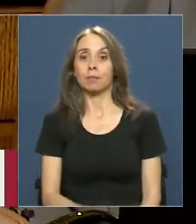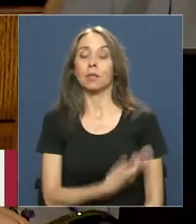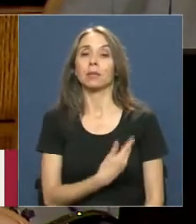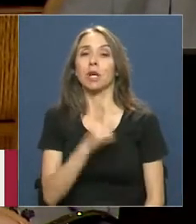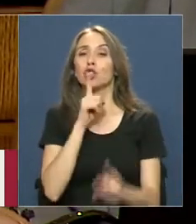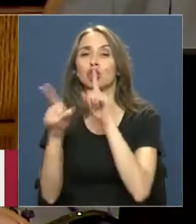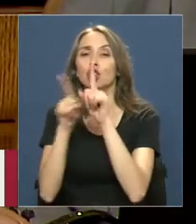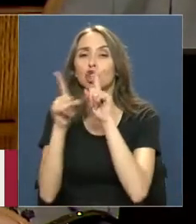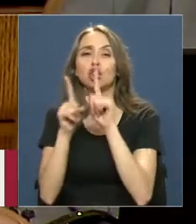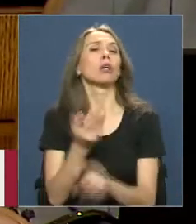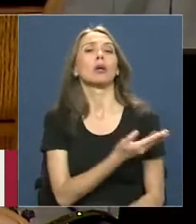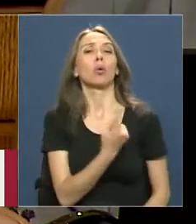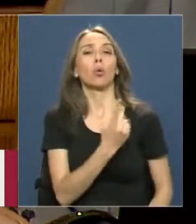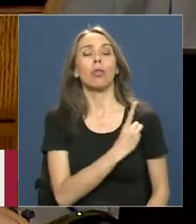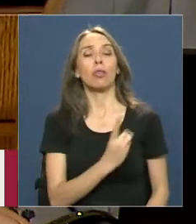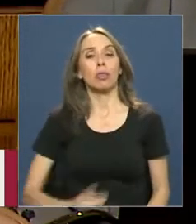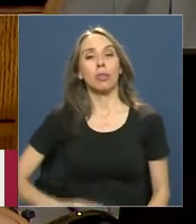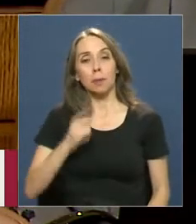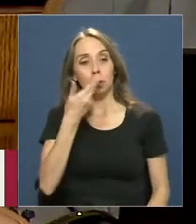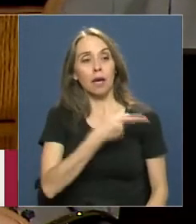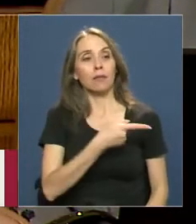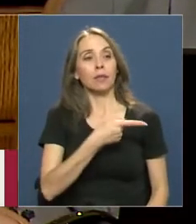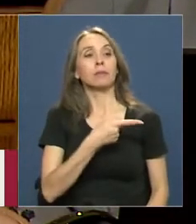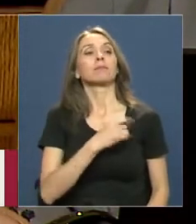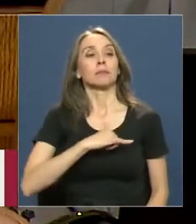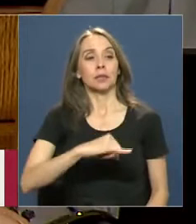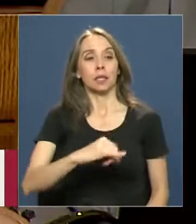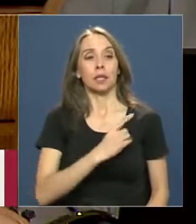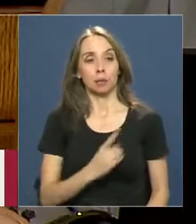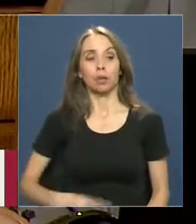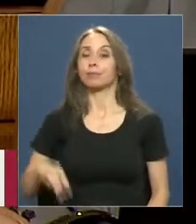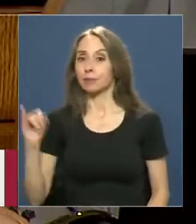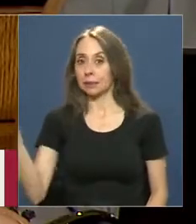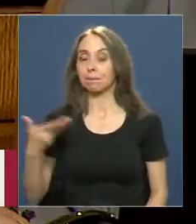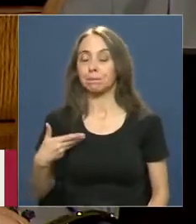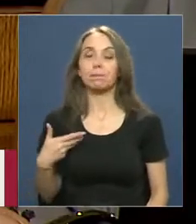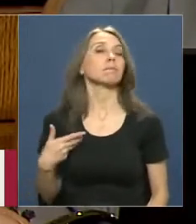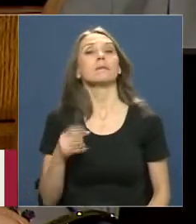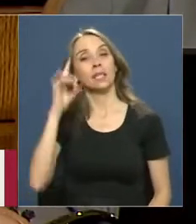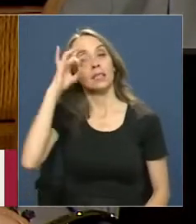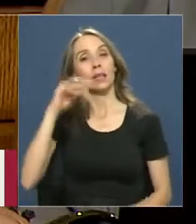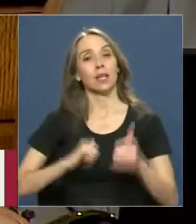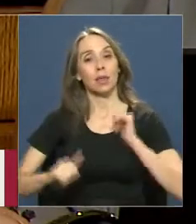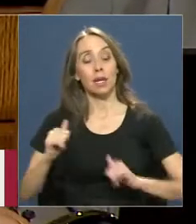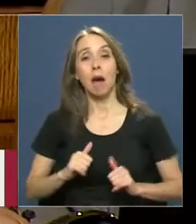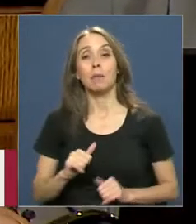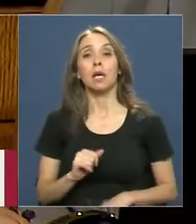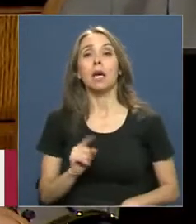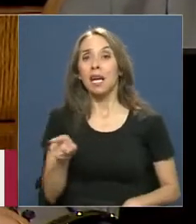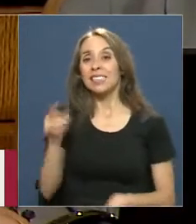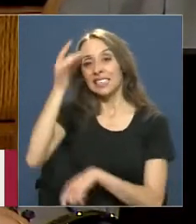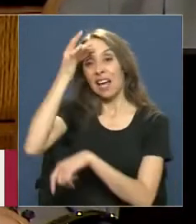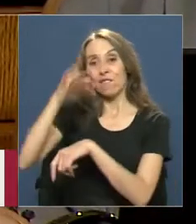Por favor, silencio. Hay un diputado interviniendo. Puede continuar, diputado Cruzcoque. Sí, cómo no. Todos saben el drama que significa que no haya código FONASA en